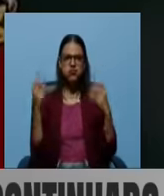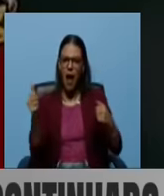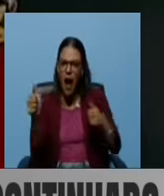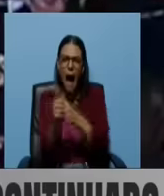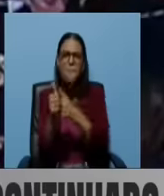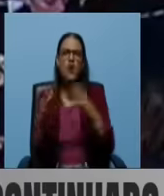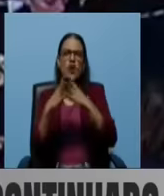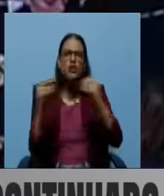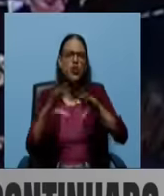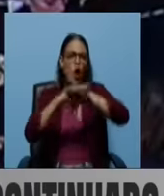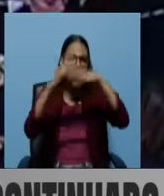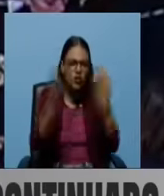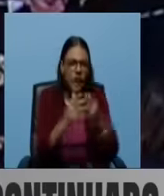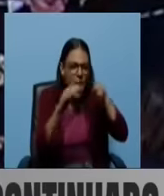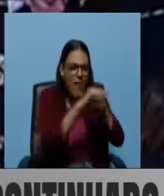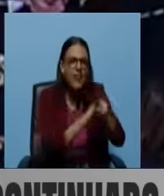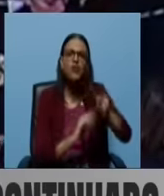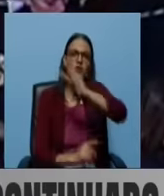los lugares de Venezuela.